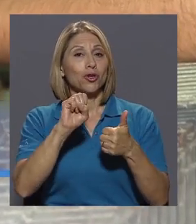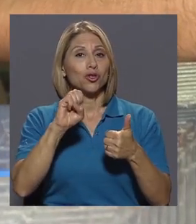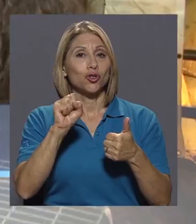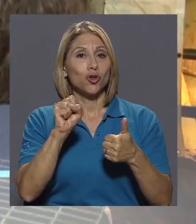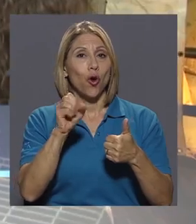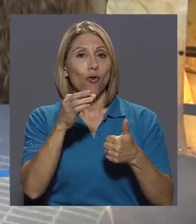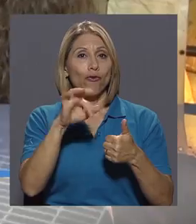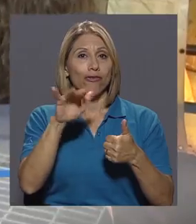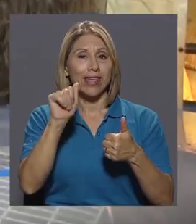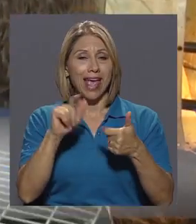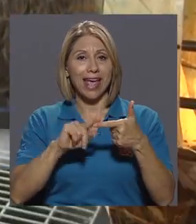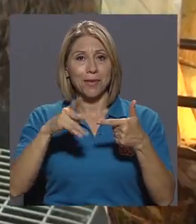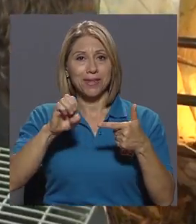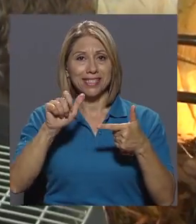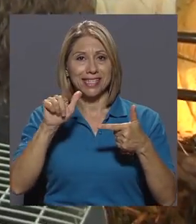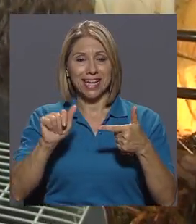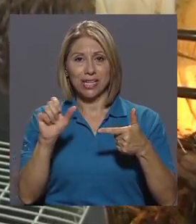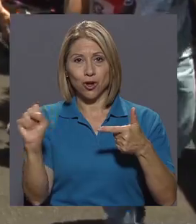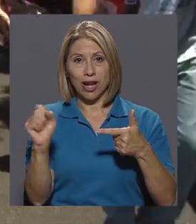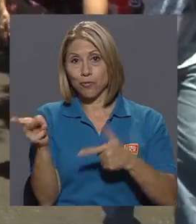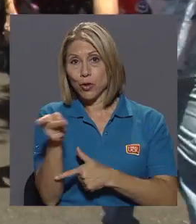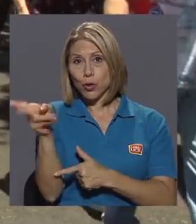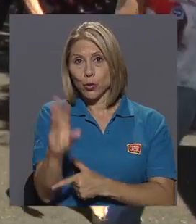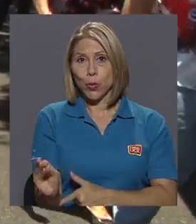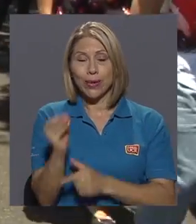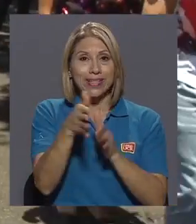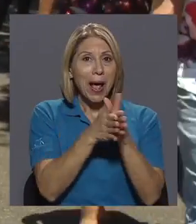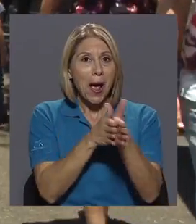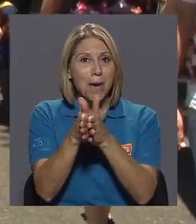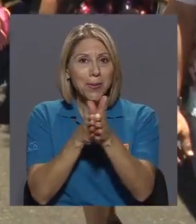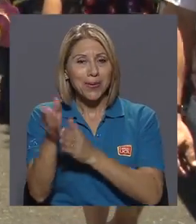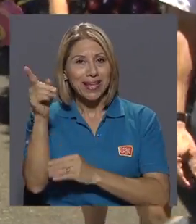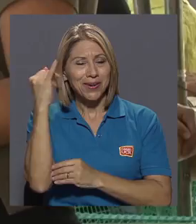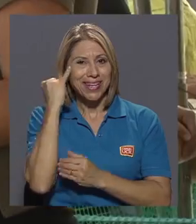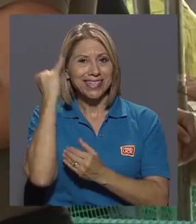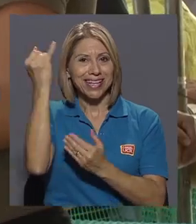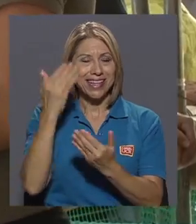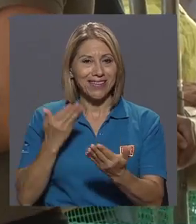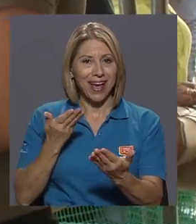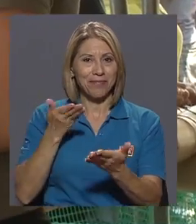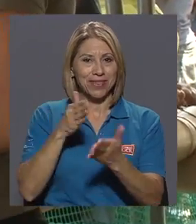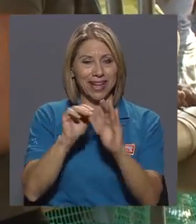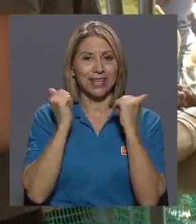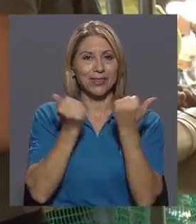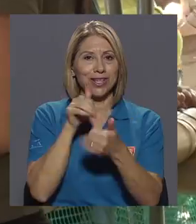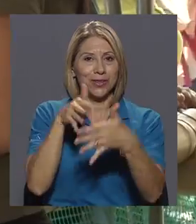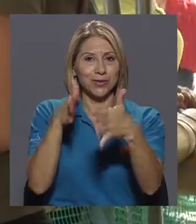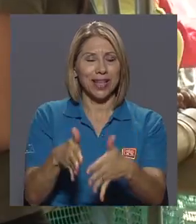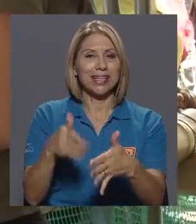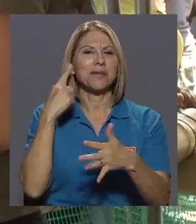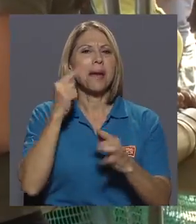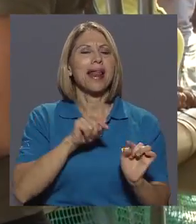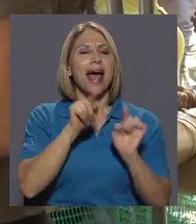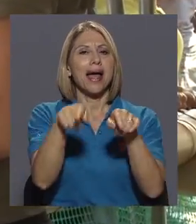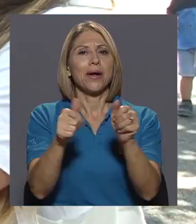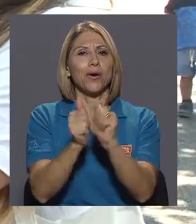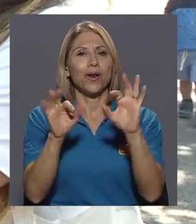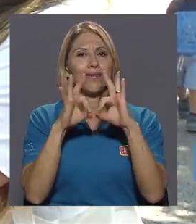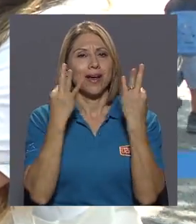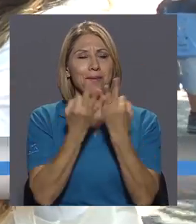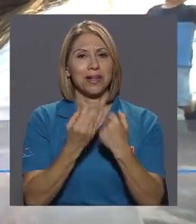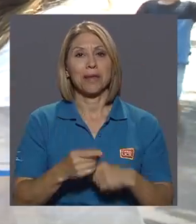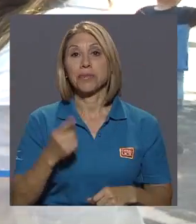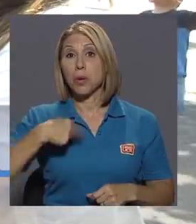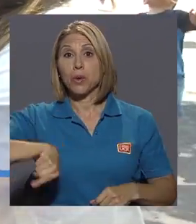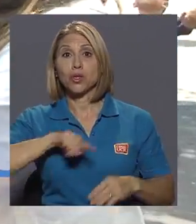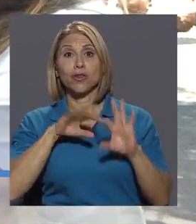Priscila Solano, dos jóvenes que aprovecharon esta iniciativa de la Asociación de Estudiantes de Zootecnia para asistir con su familia. Nosotros vinimos